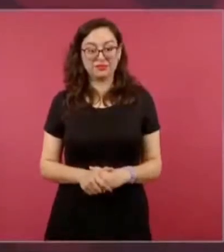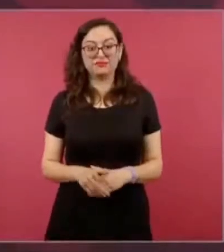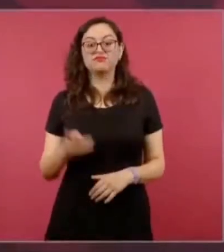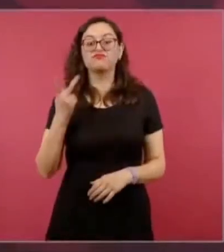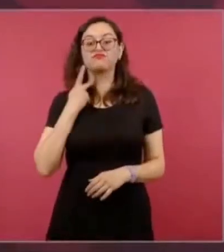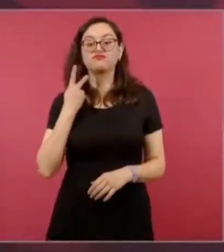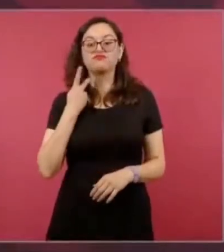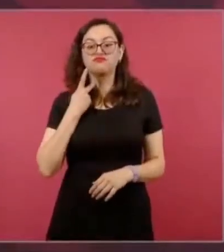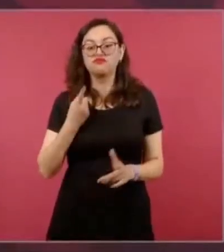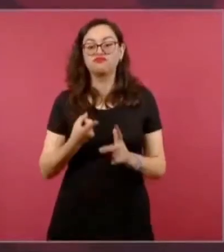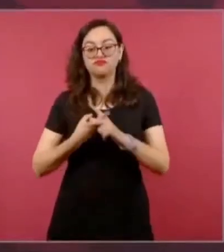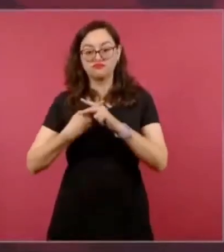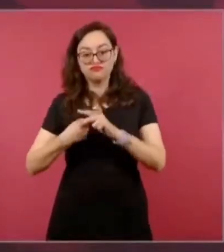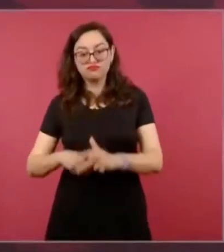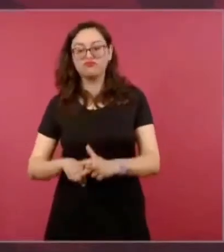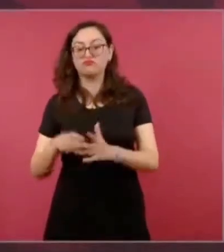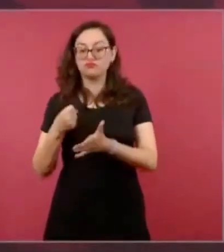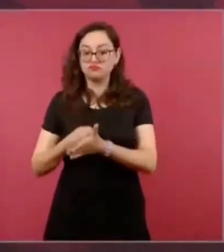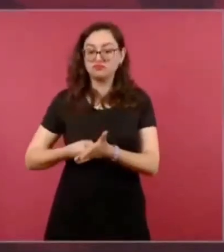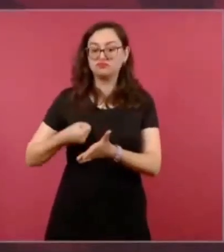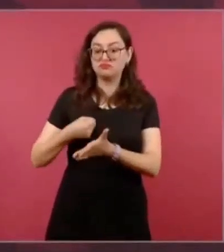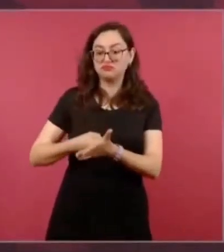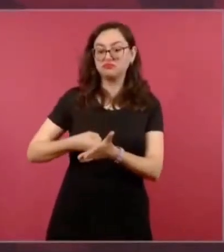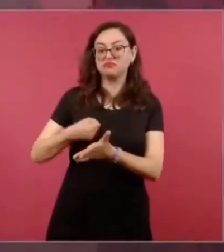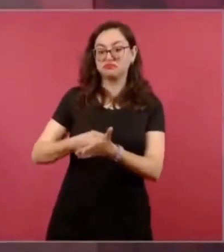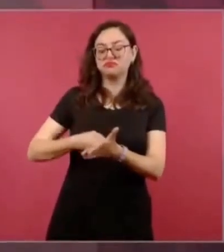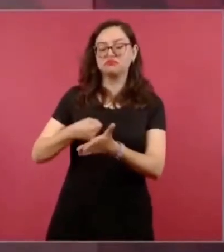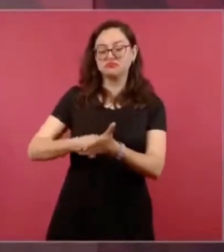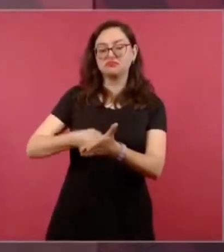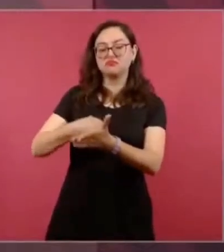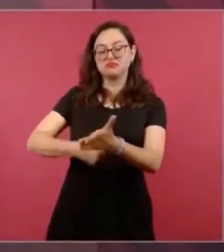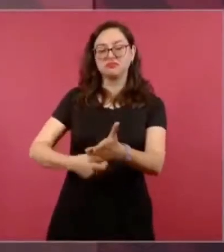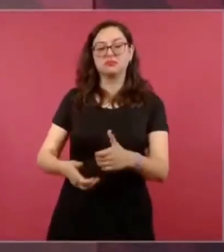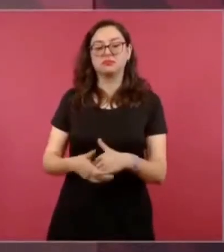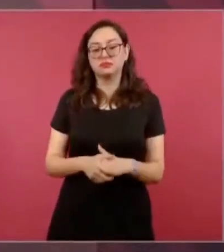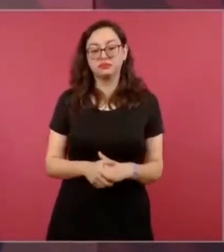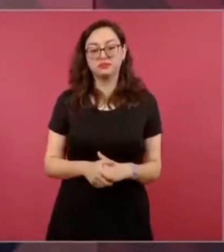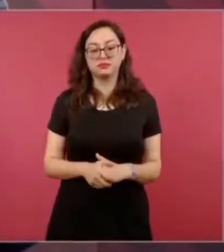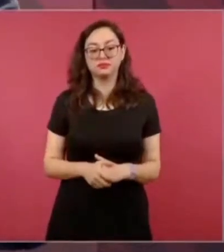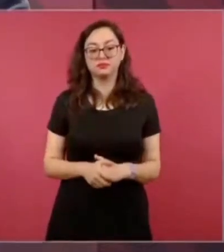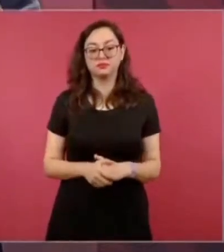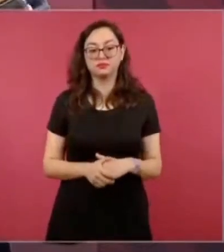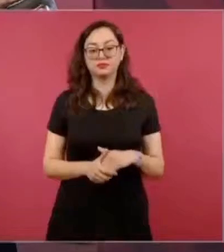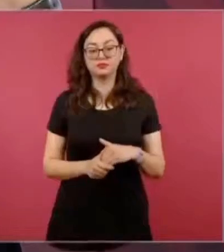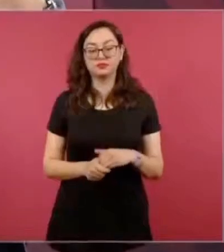política desde la oposición, esos dos medios. El Reforma